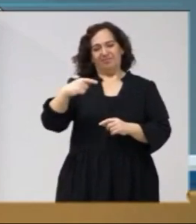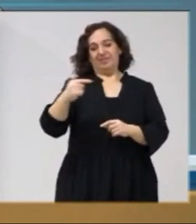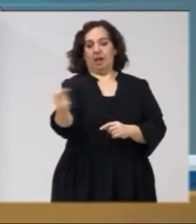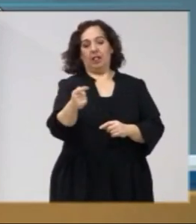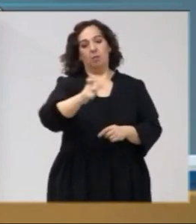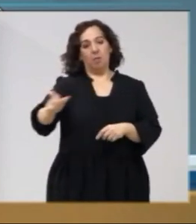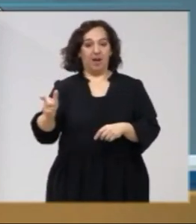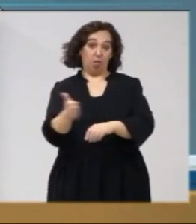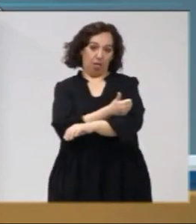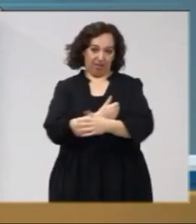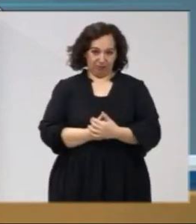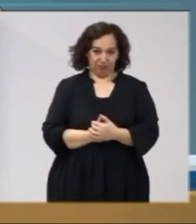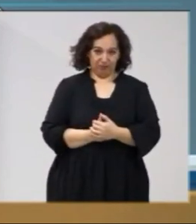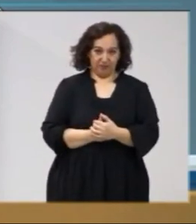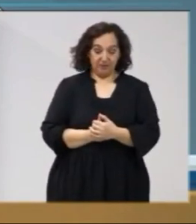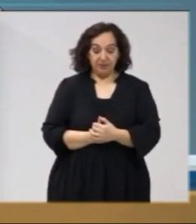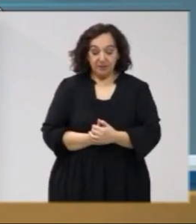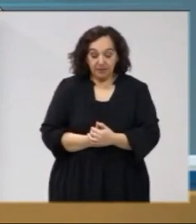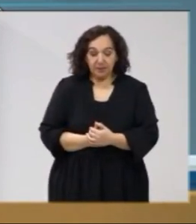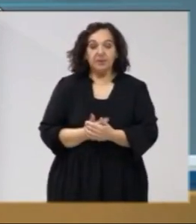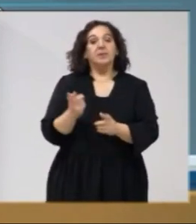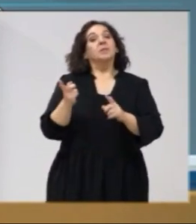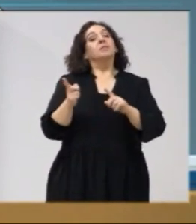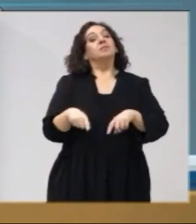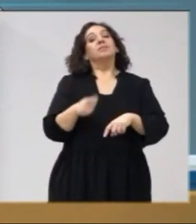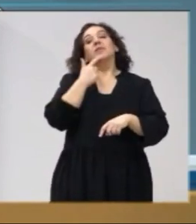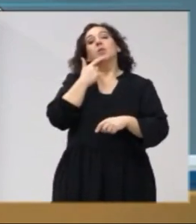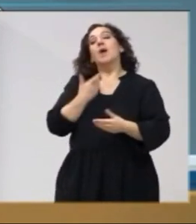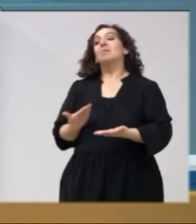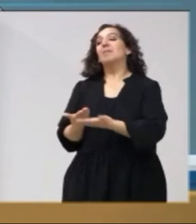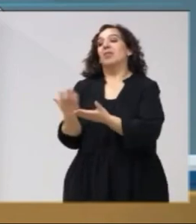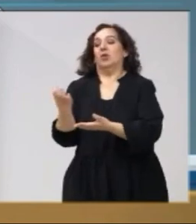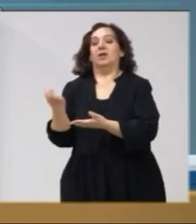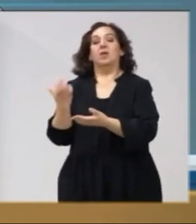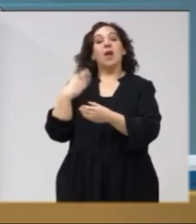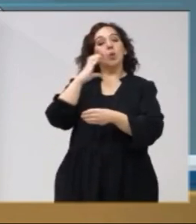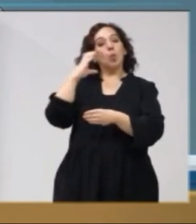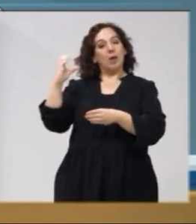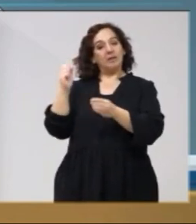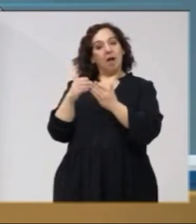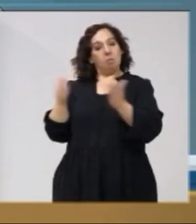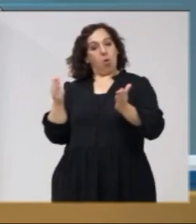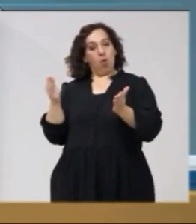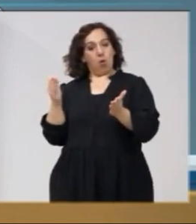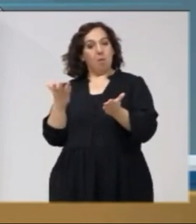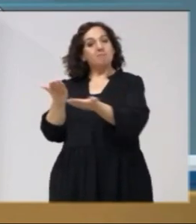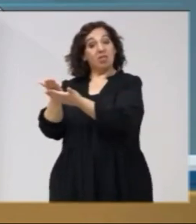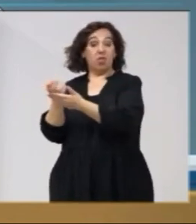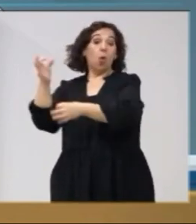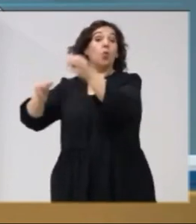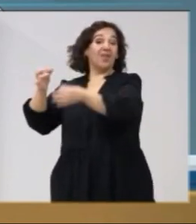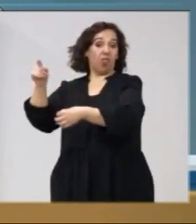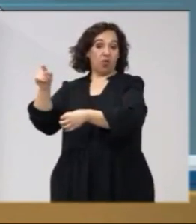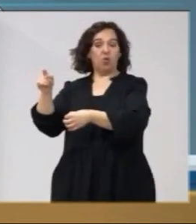ciudadanos. Hemos pedido la apertura de una cuenta bancaria por el juzgado